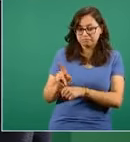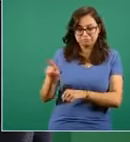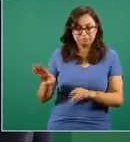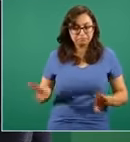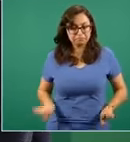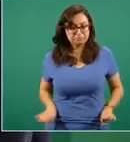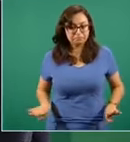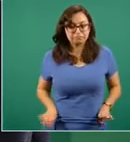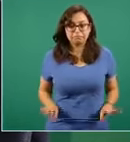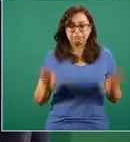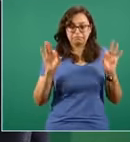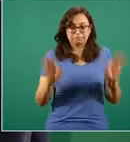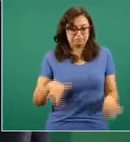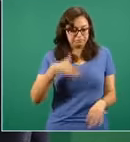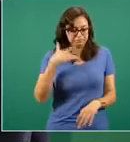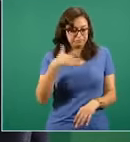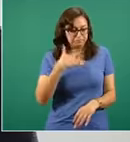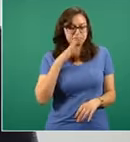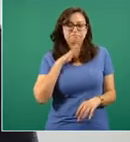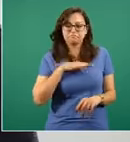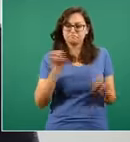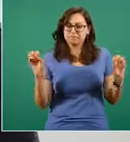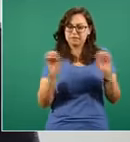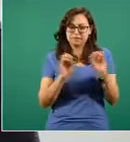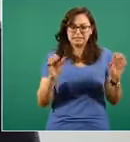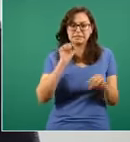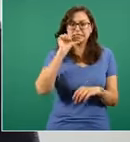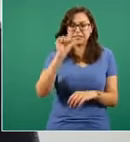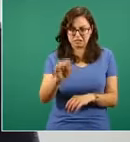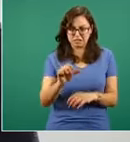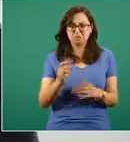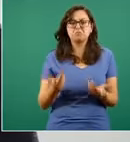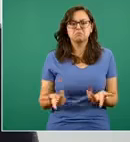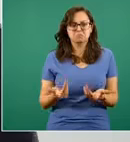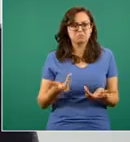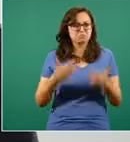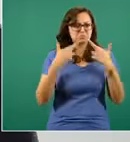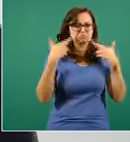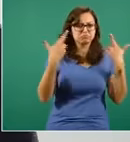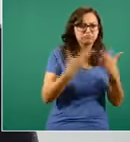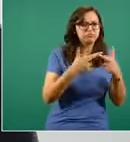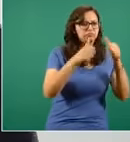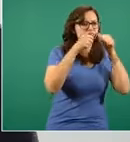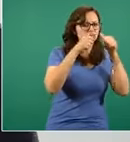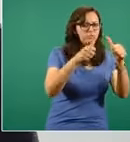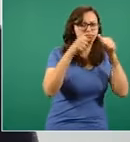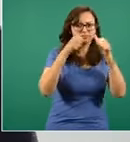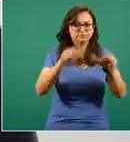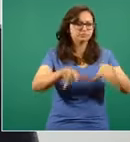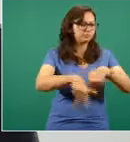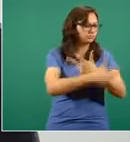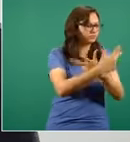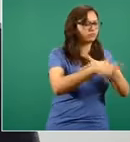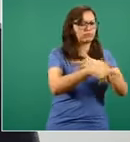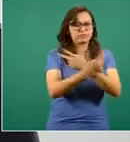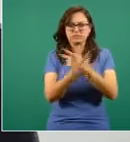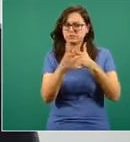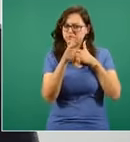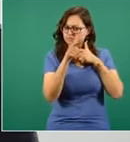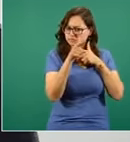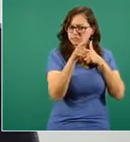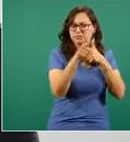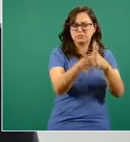encontraba asintomático, en un muy buen estado de salud, atendía reuniones a través de las videoconferencias, de las